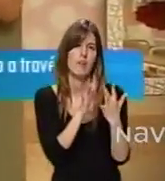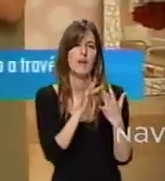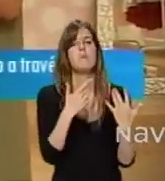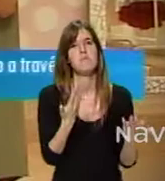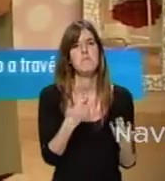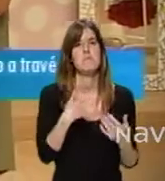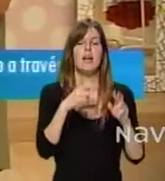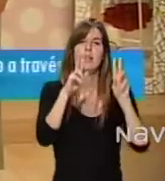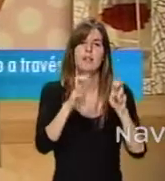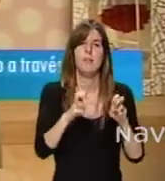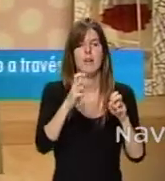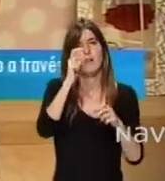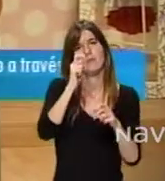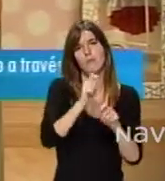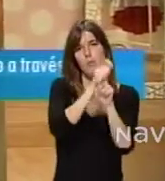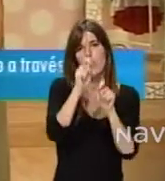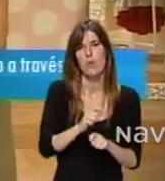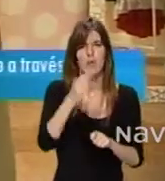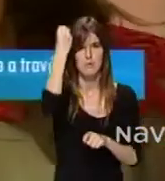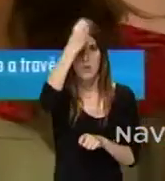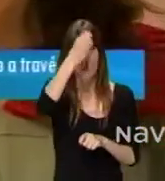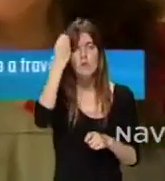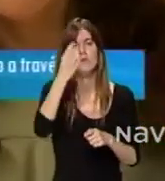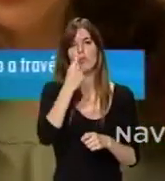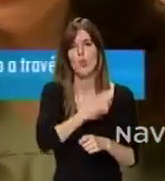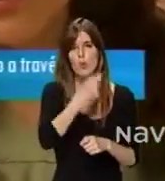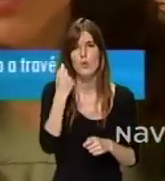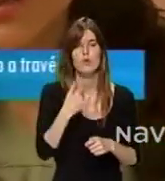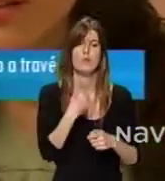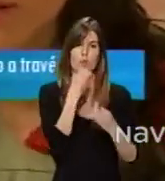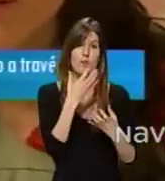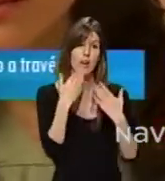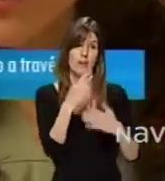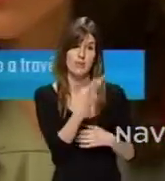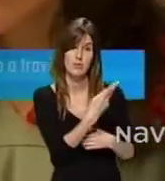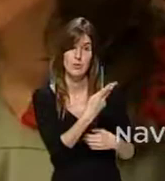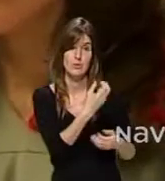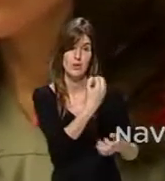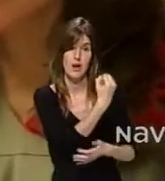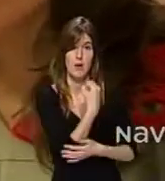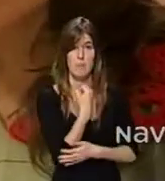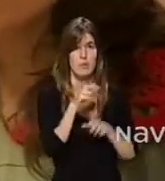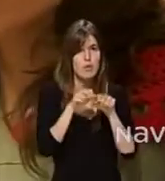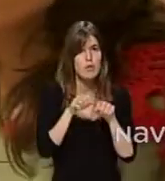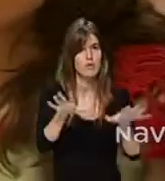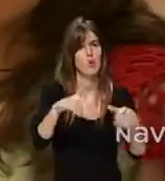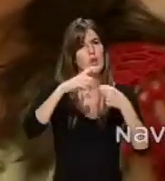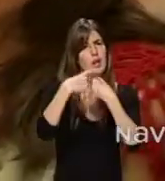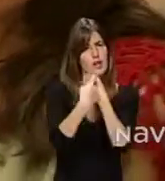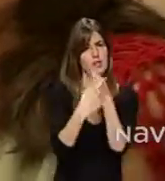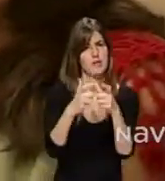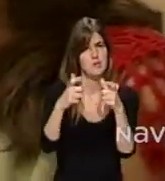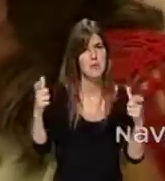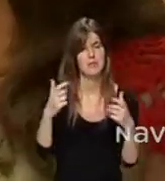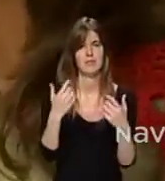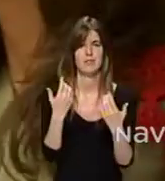bodas, bautizos y comuniones. Y la verdad es que me ha sido muy útil porque he conseguido bastantes contactos y bastantes clientes nuevos que igual